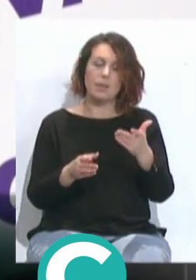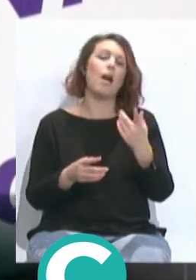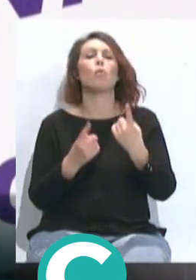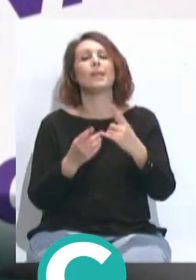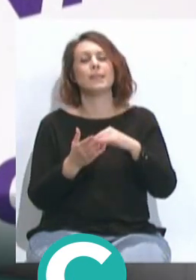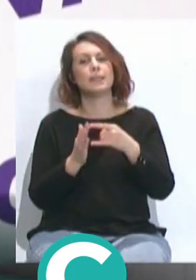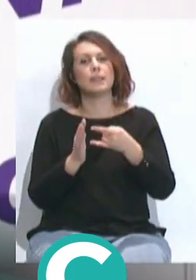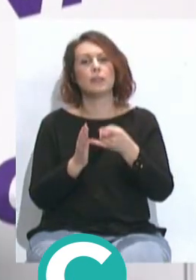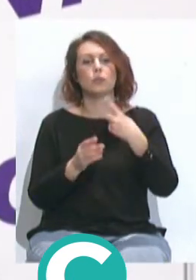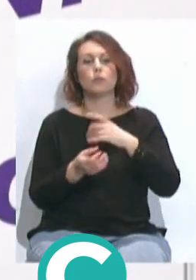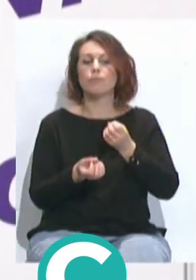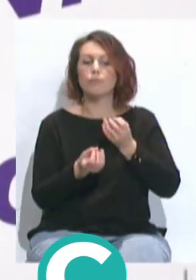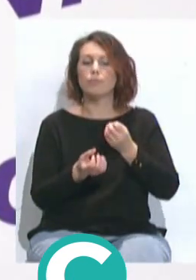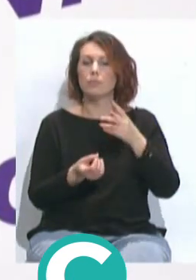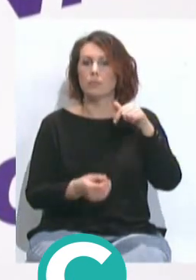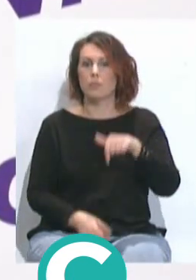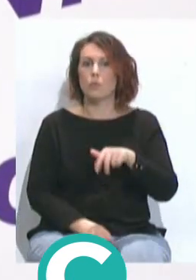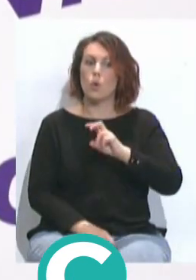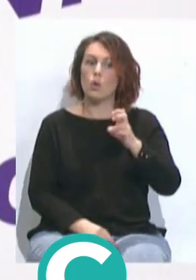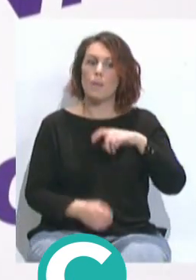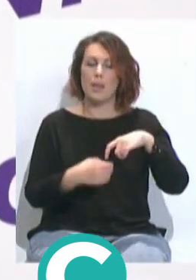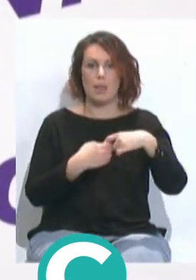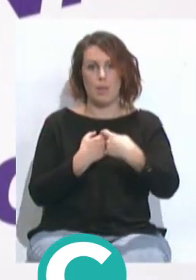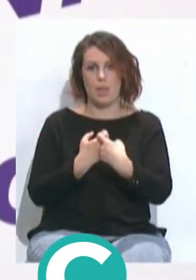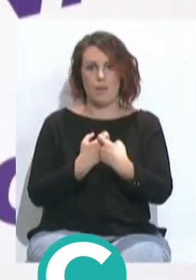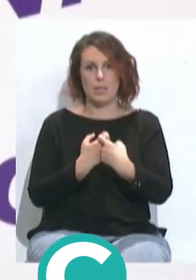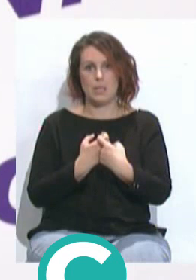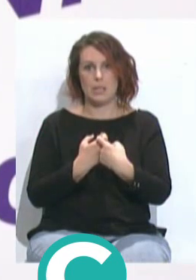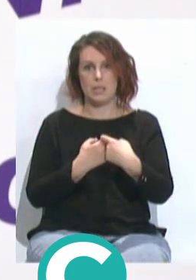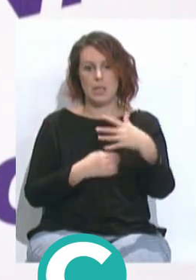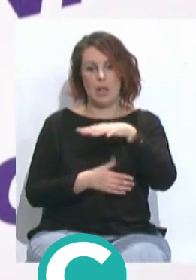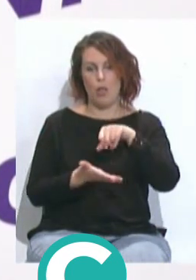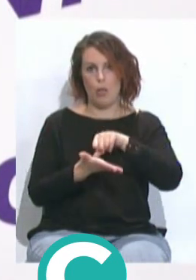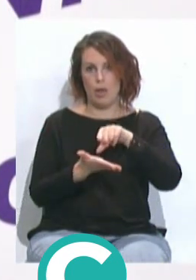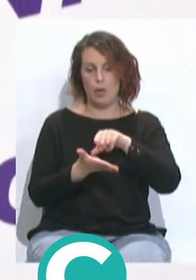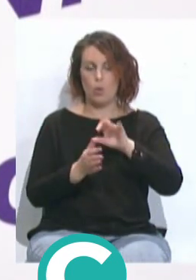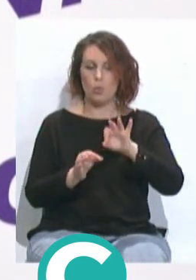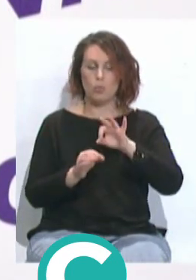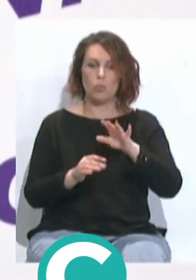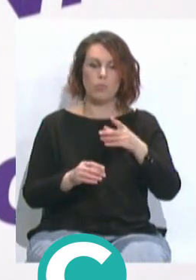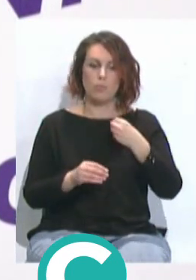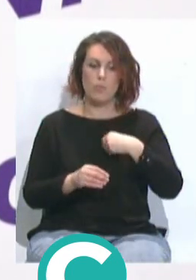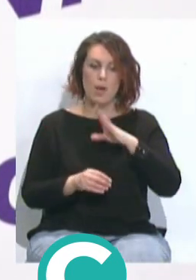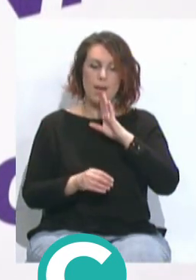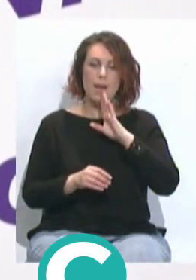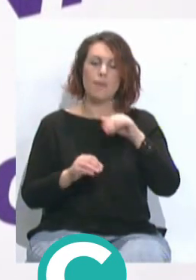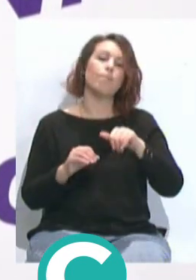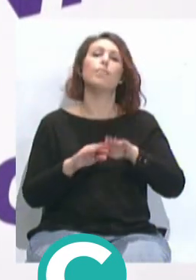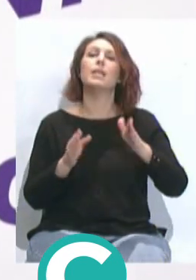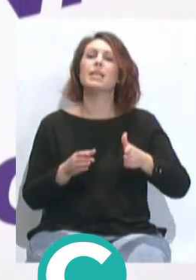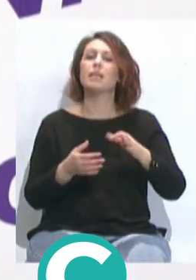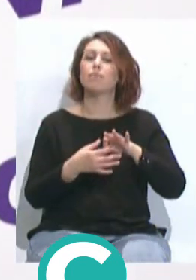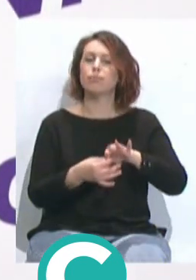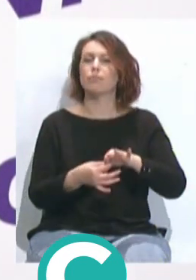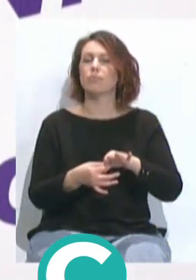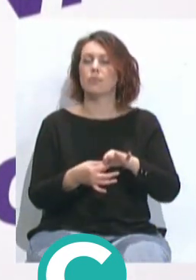técnicas, que es lo que venimos a contar hoy, y otras participativas en la ciudad, precisamente con esos hilos, mesas que tengan que